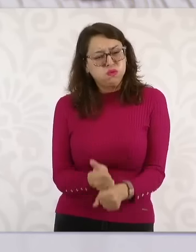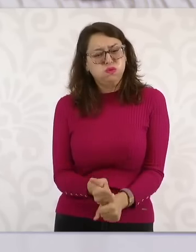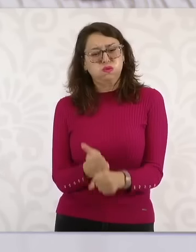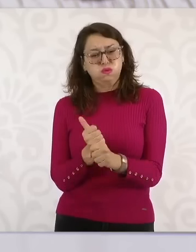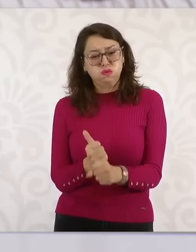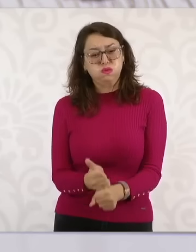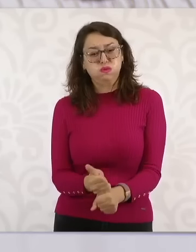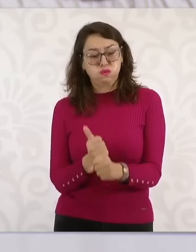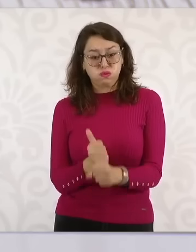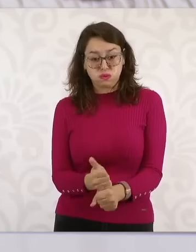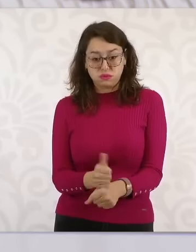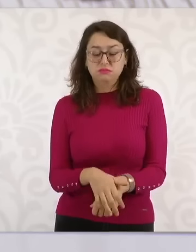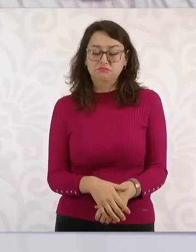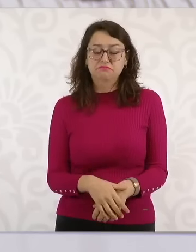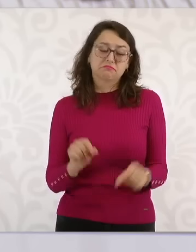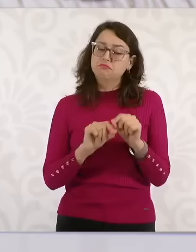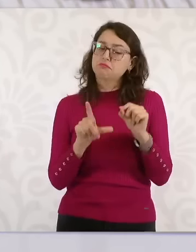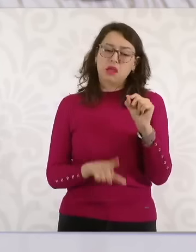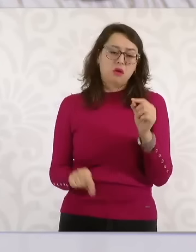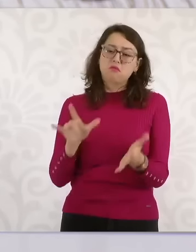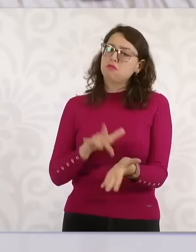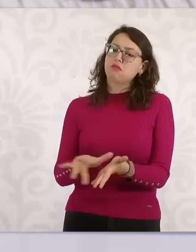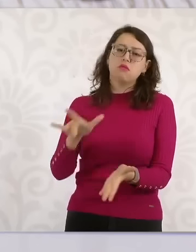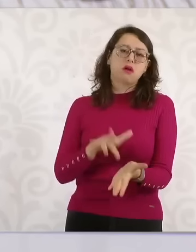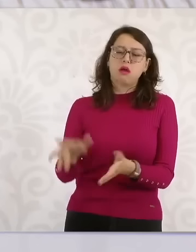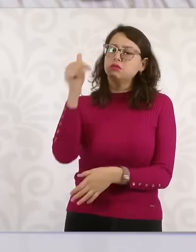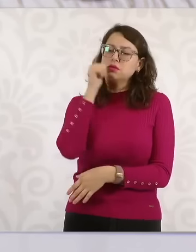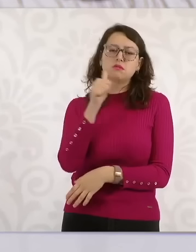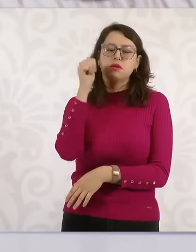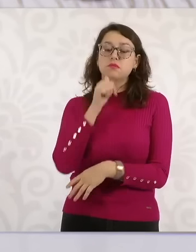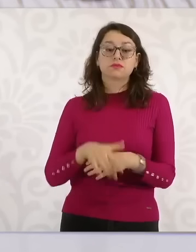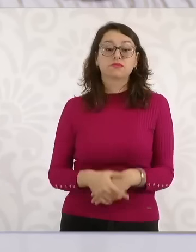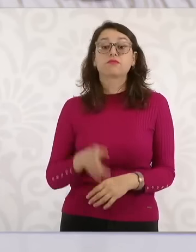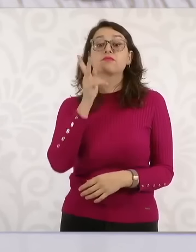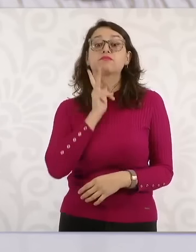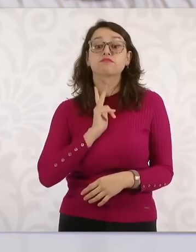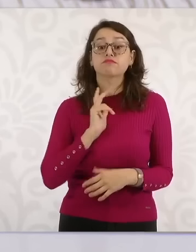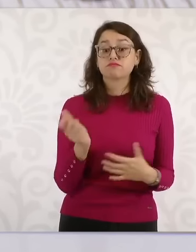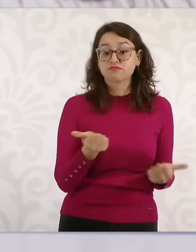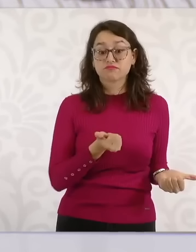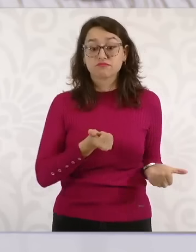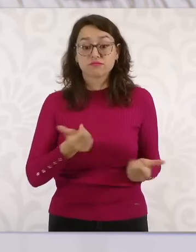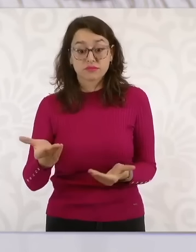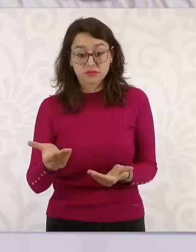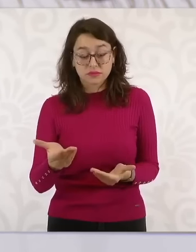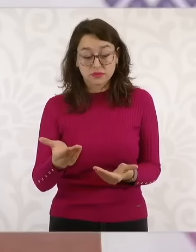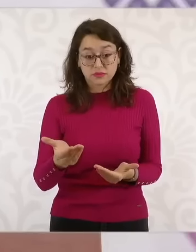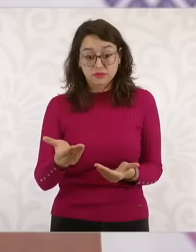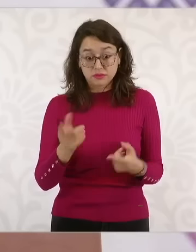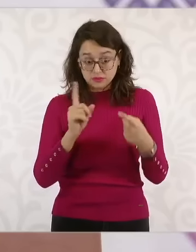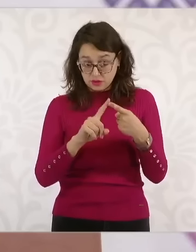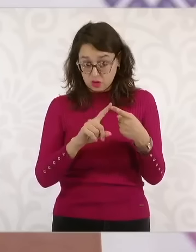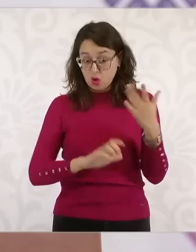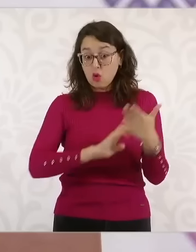pues México siempre ha sido solidario. Entonces, en el caso del petróleo ha habido envío de petróleo por contratos, esa es una